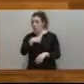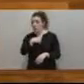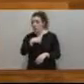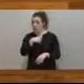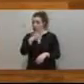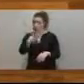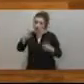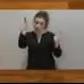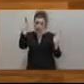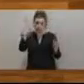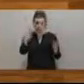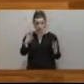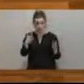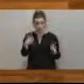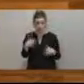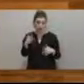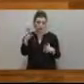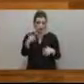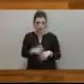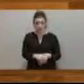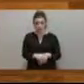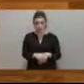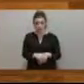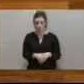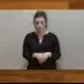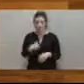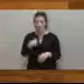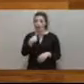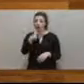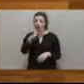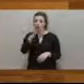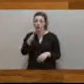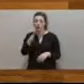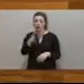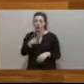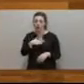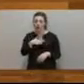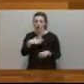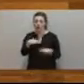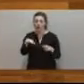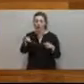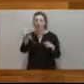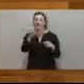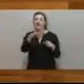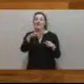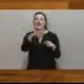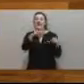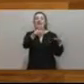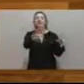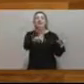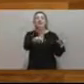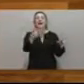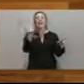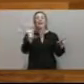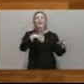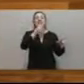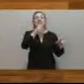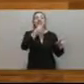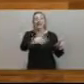ya lo que les quedaba. Lo digo porque igual lo estoy oyendo desde la cafetería. Ya está bien, señor